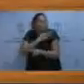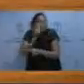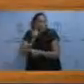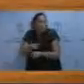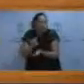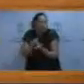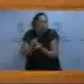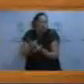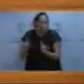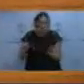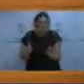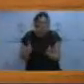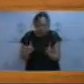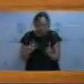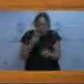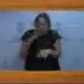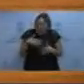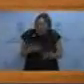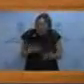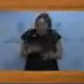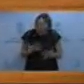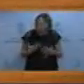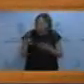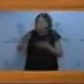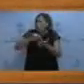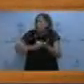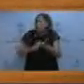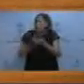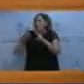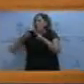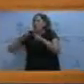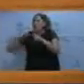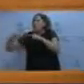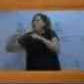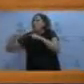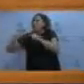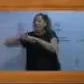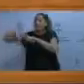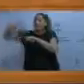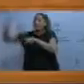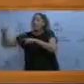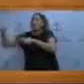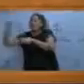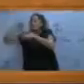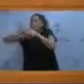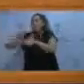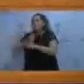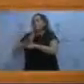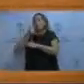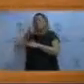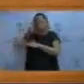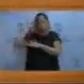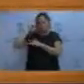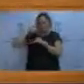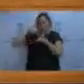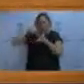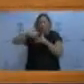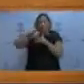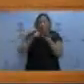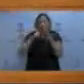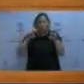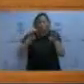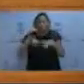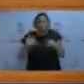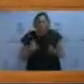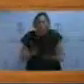creemos que lo más oportuno que en estos momentos sea la contratación de un nuevo gerente externo sin saber cuál va a ser el futuro de la empresa. No creemos que el proceso de selección sea